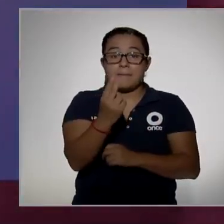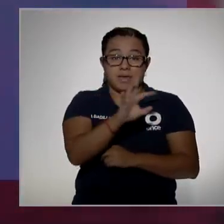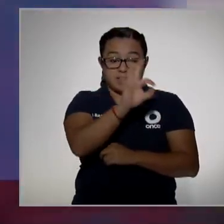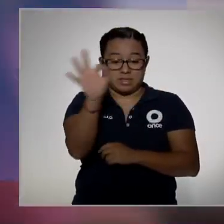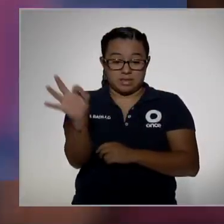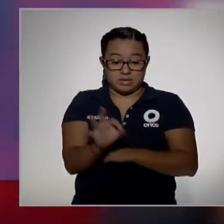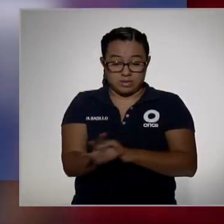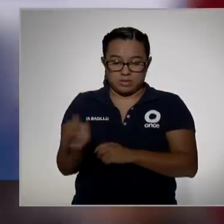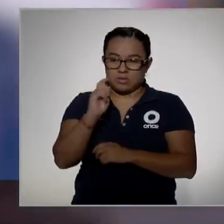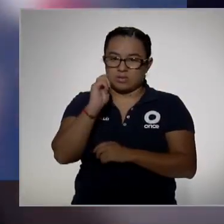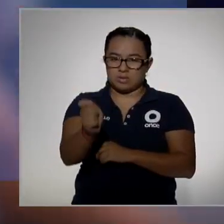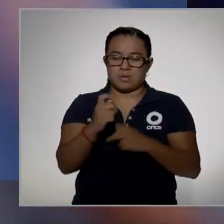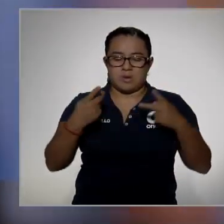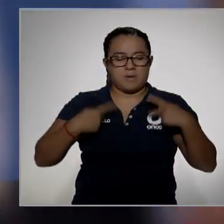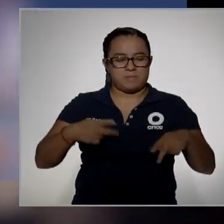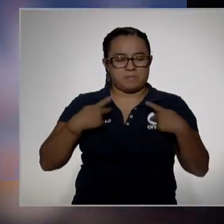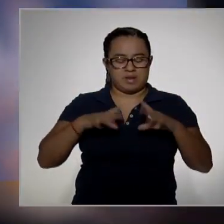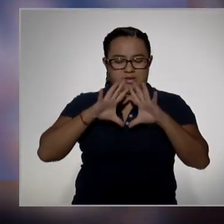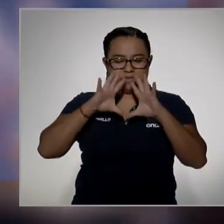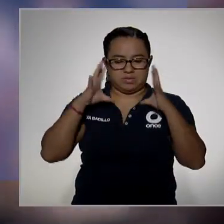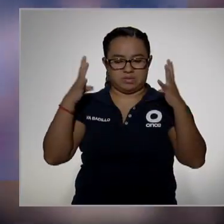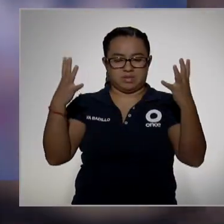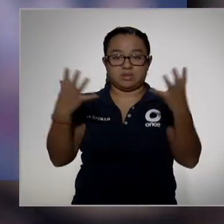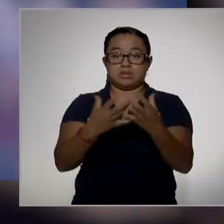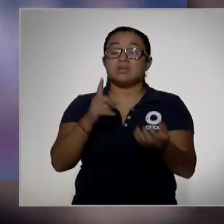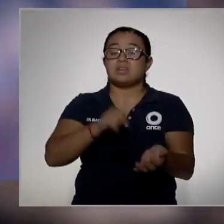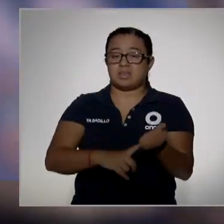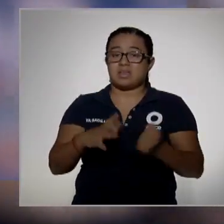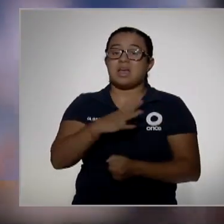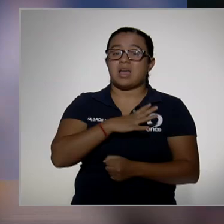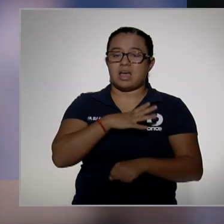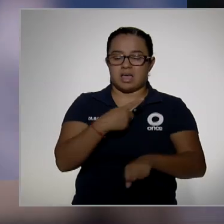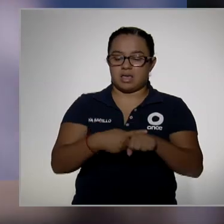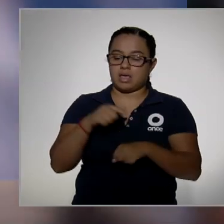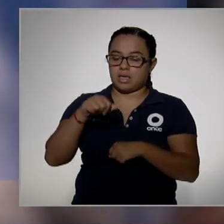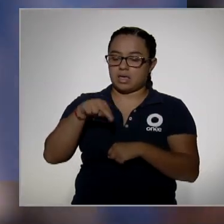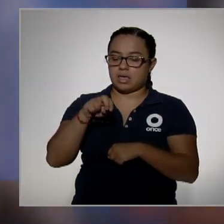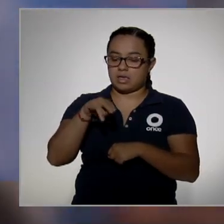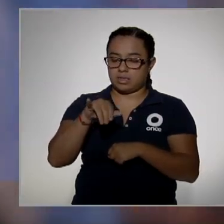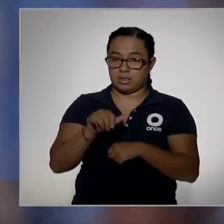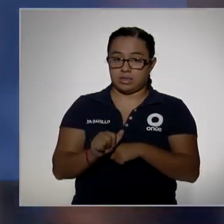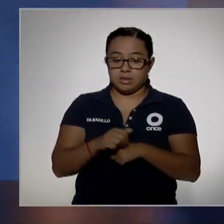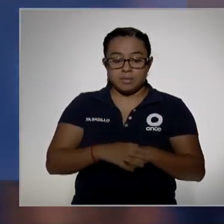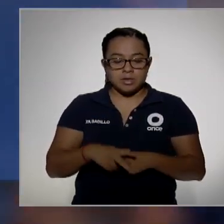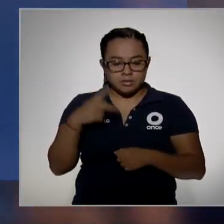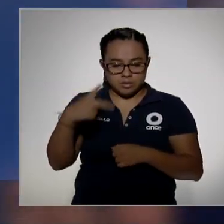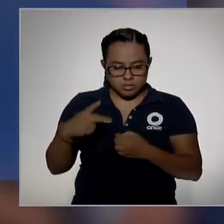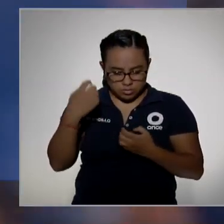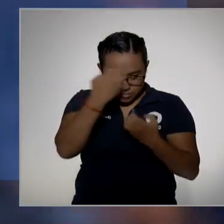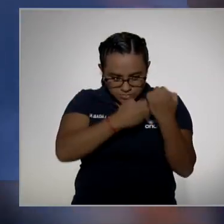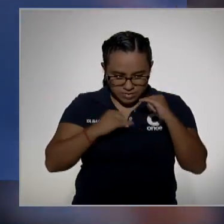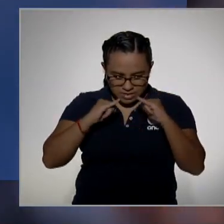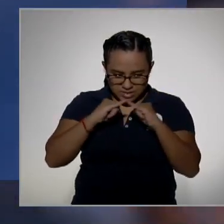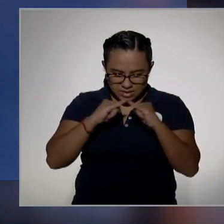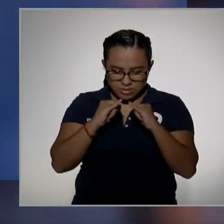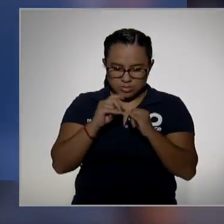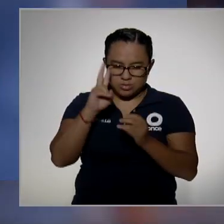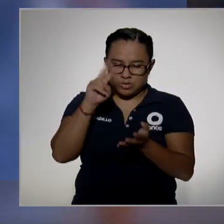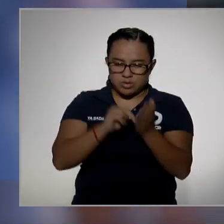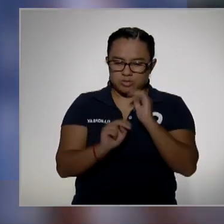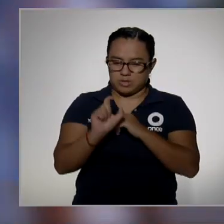25% de la población mundial la padece de acuerdo al estudio nacional de salud y nutrición